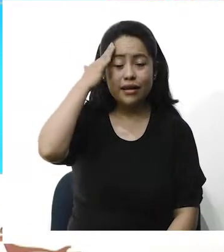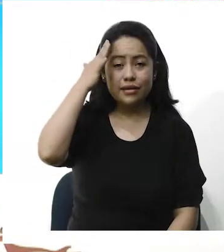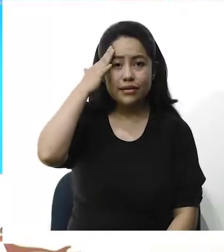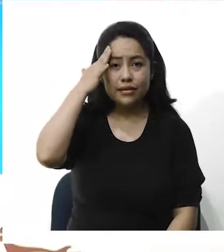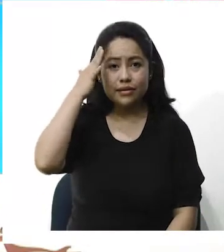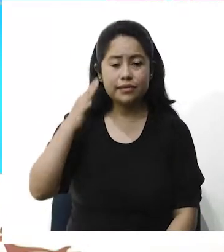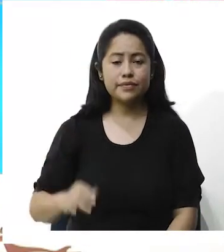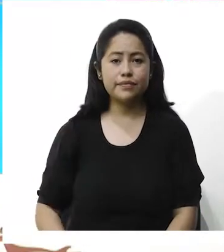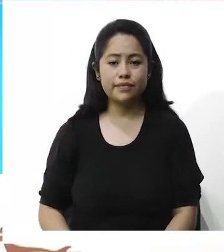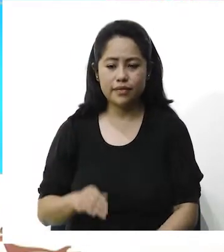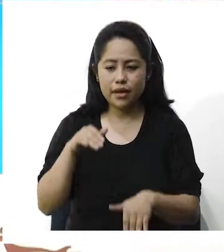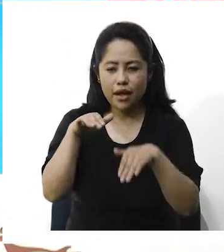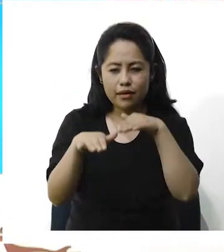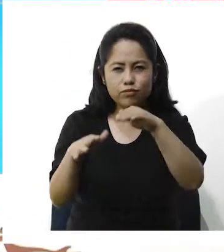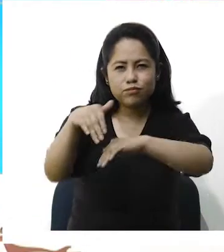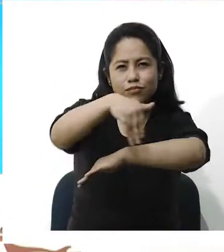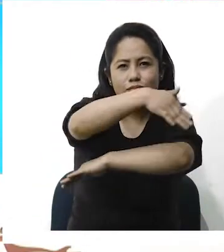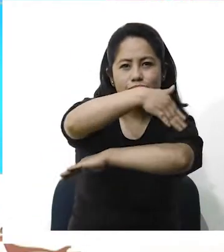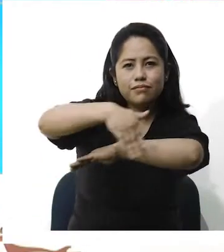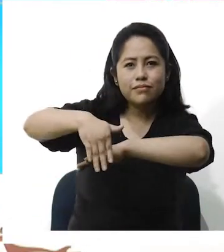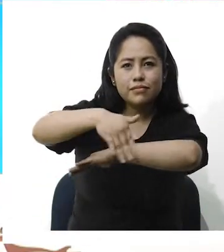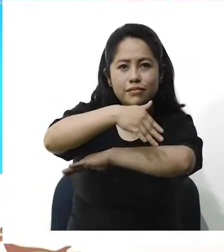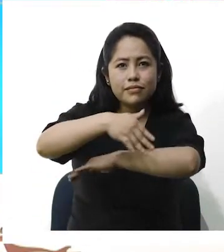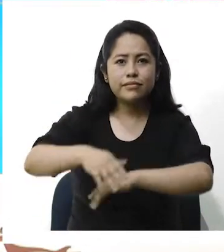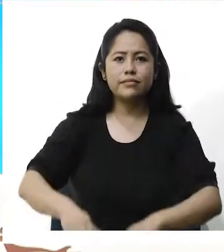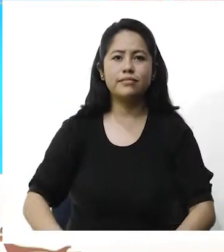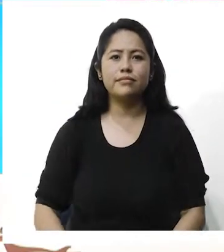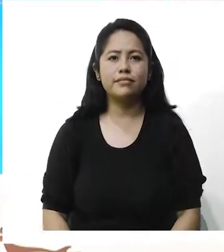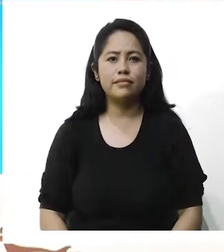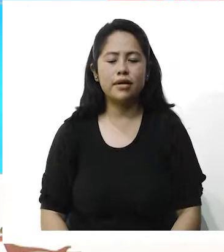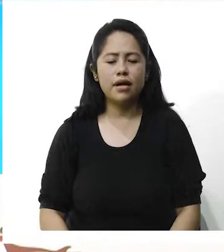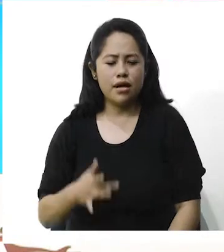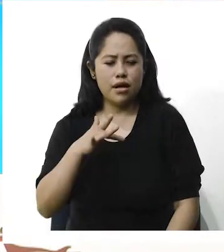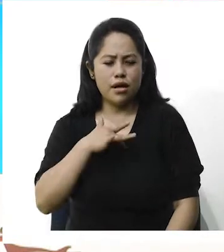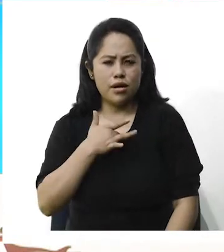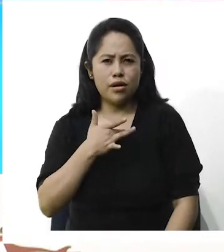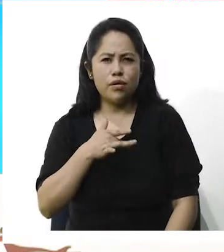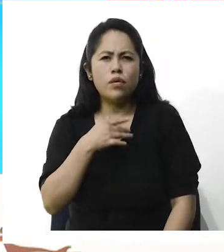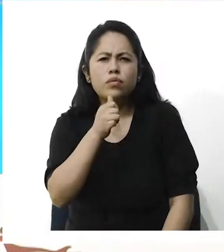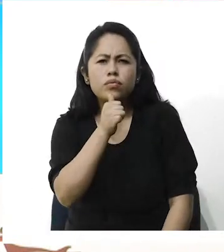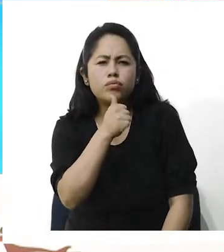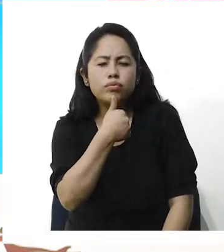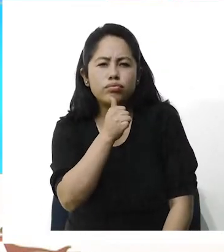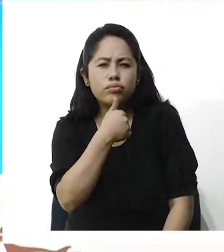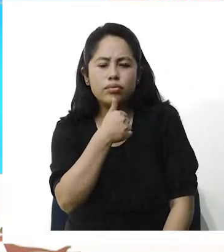¿Sabías que caminar por la calle, percibir el dolor,